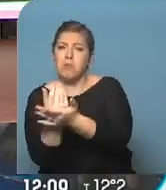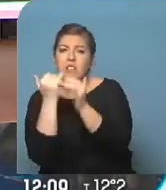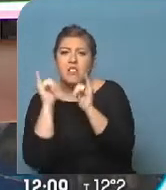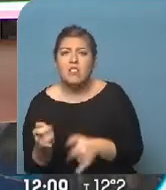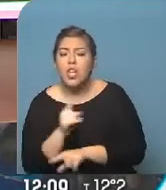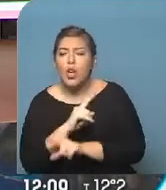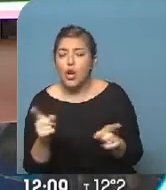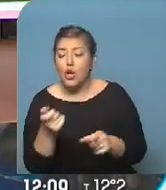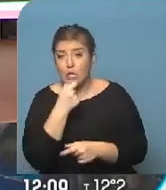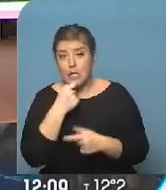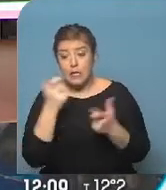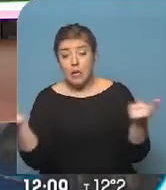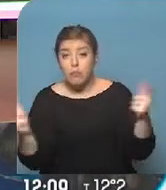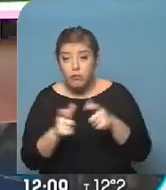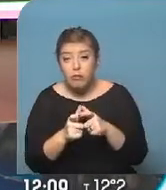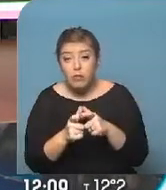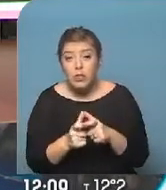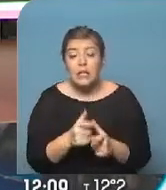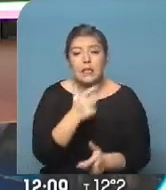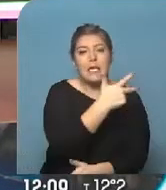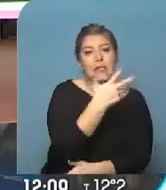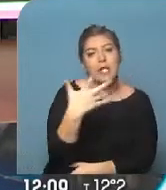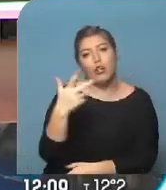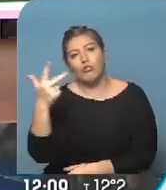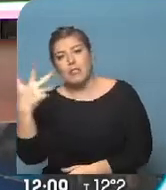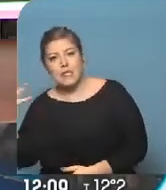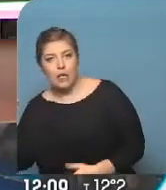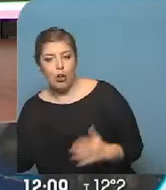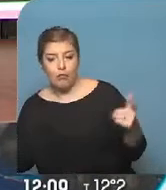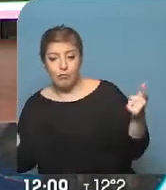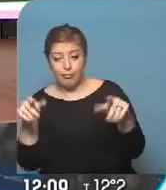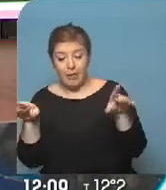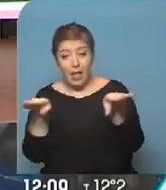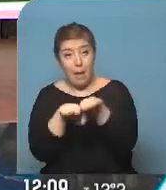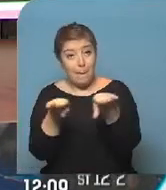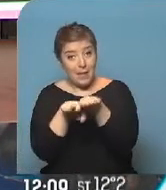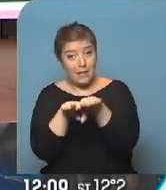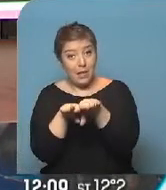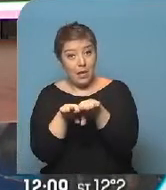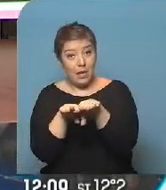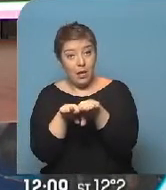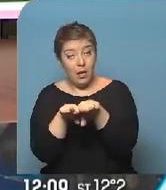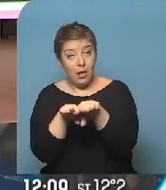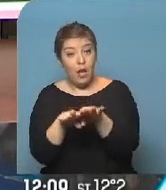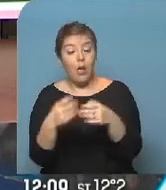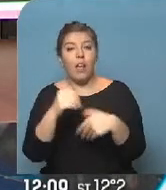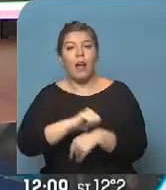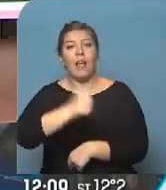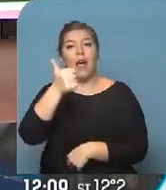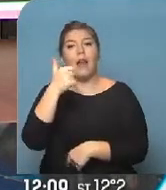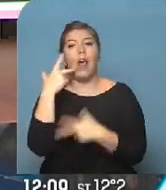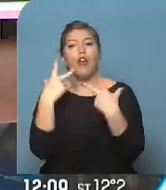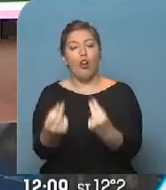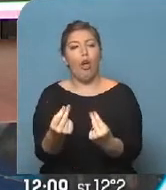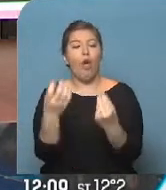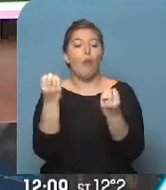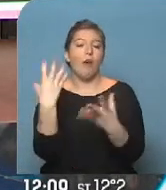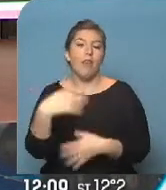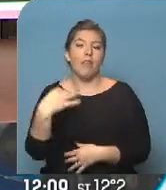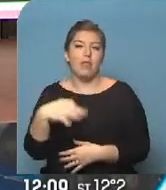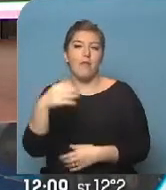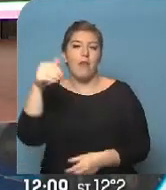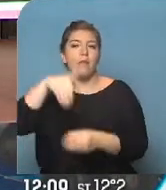eso sucede, estarían 35 a 35. Y ese empate técnico le daría la postura ganadora al no, porque le tendría que desempatar